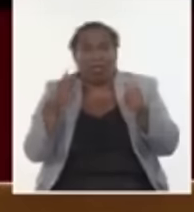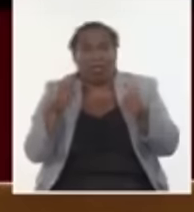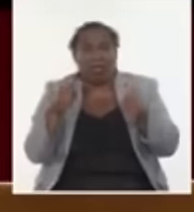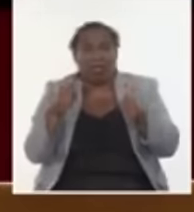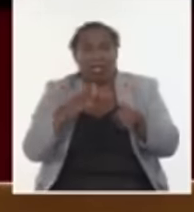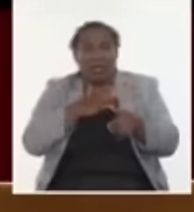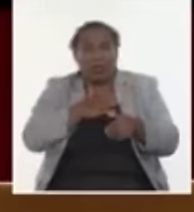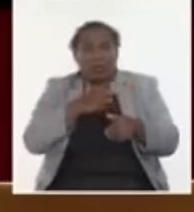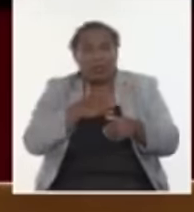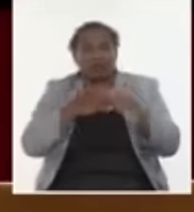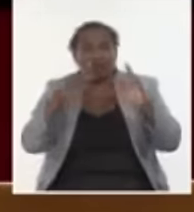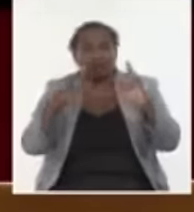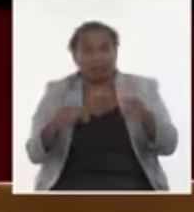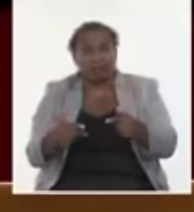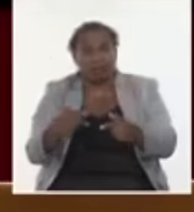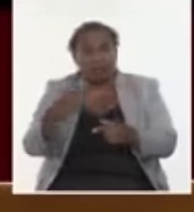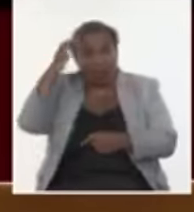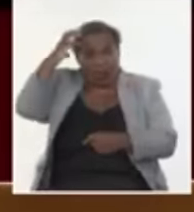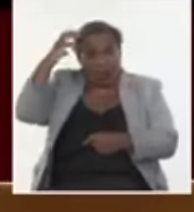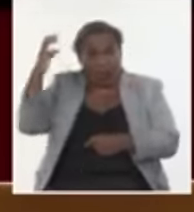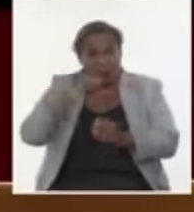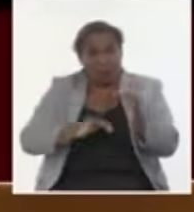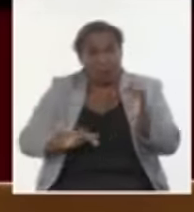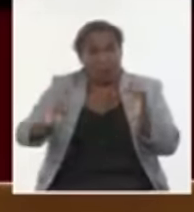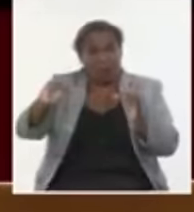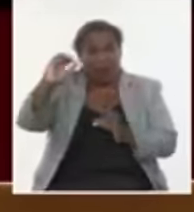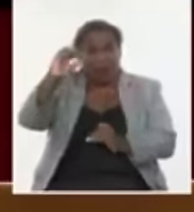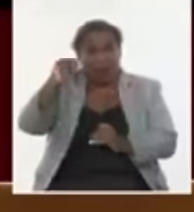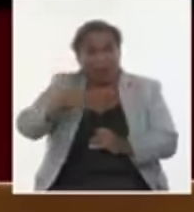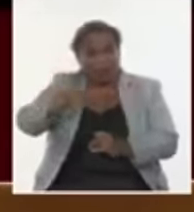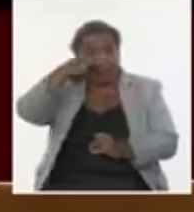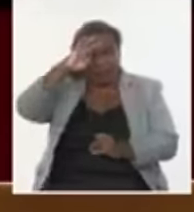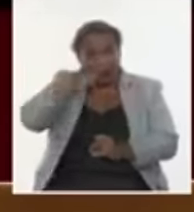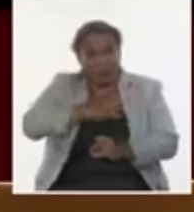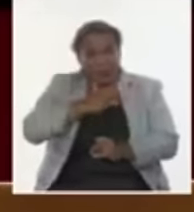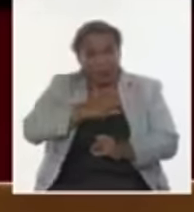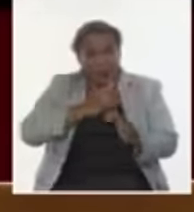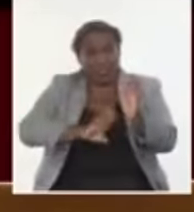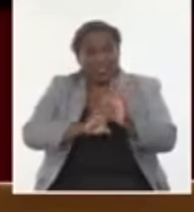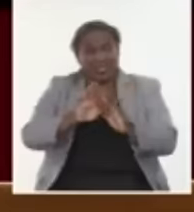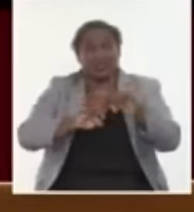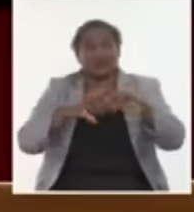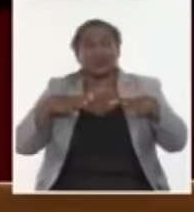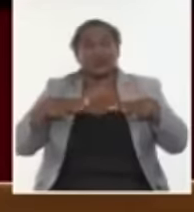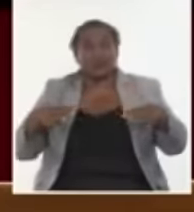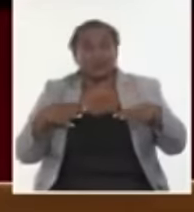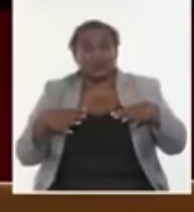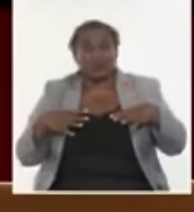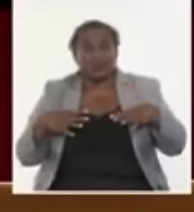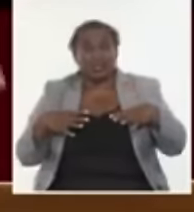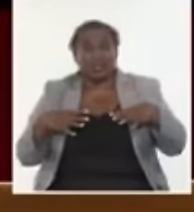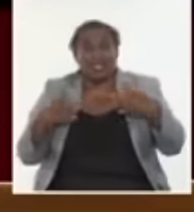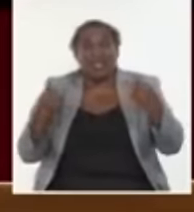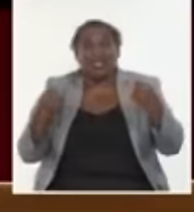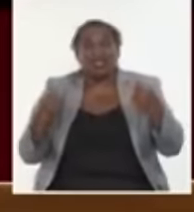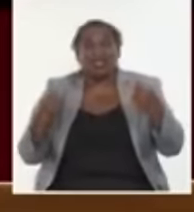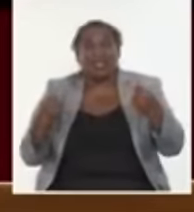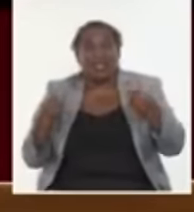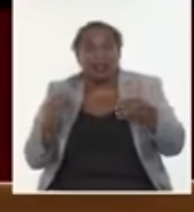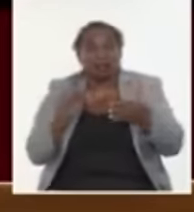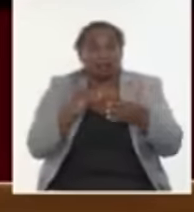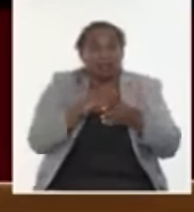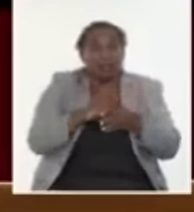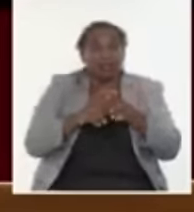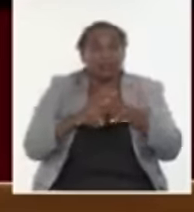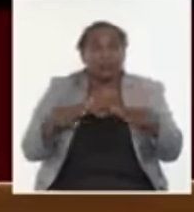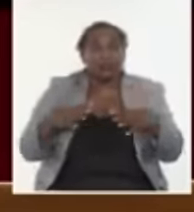nosotros reiteramos desde el gobierno la prioridad que se le da en este país al desarrollo del turismo, porque todo el dinero que ingresa el turismo va al